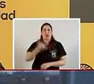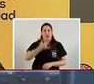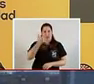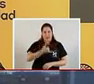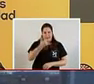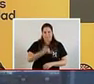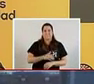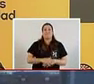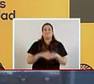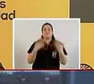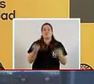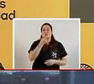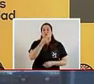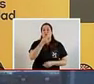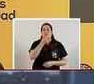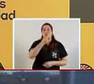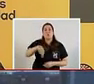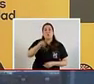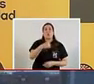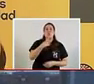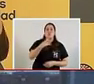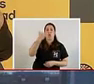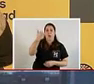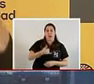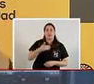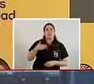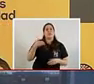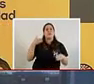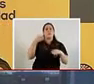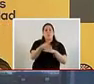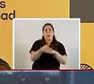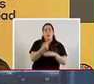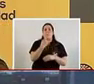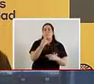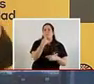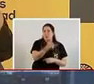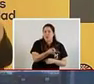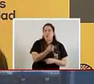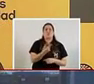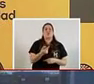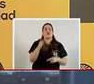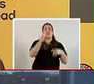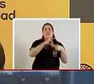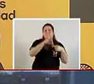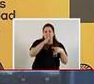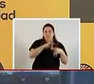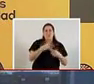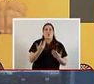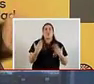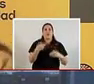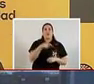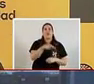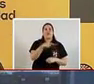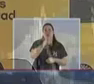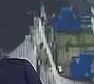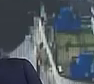mirá. El fracaso de Macri 2015-2019 fue tremendo. Un fracaso absoluto de política